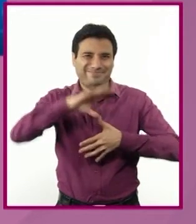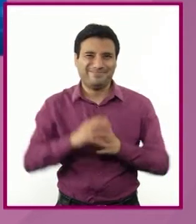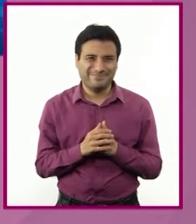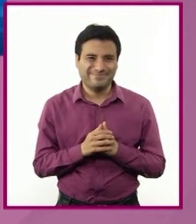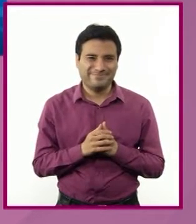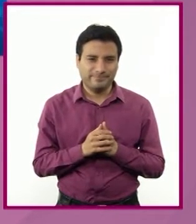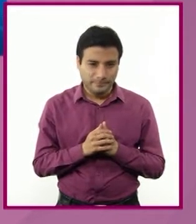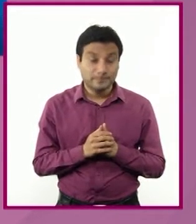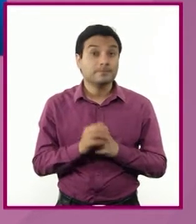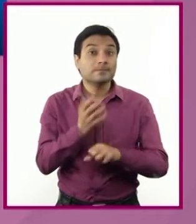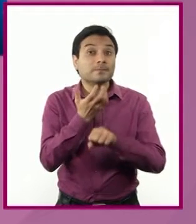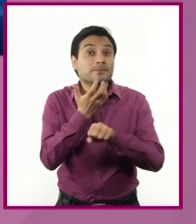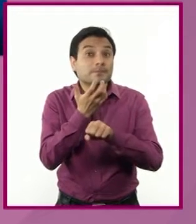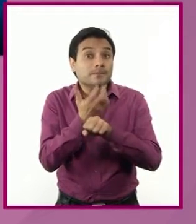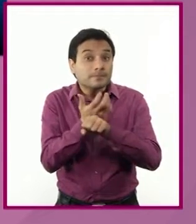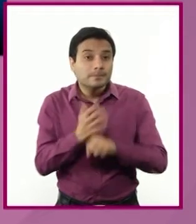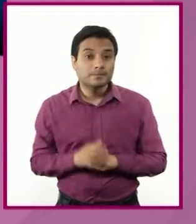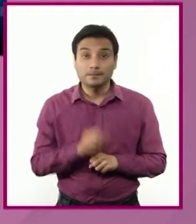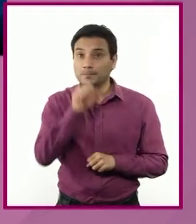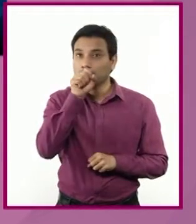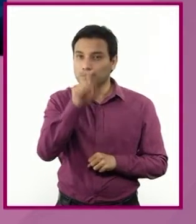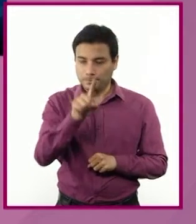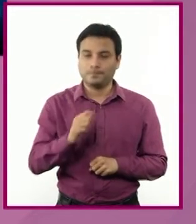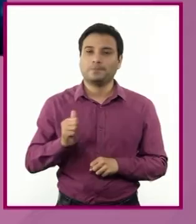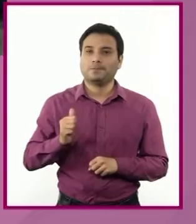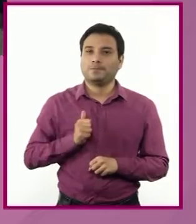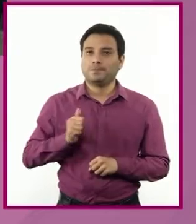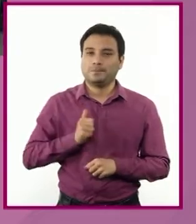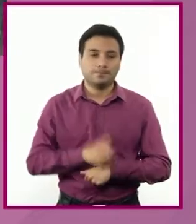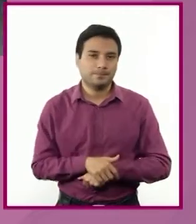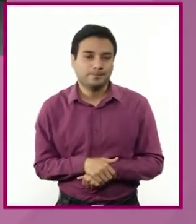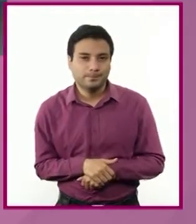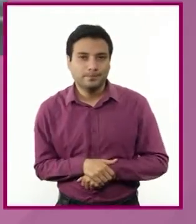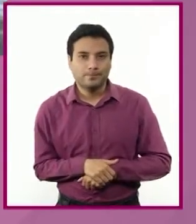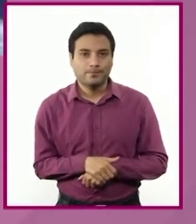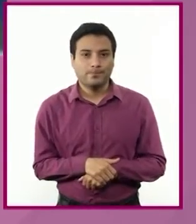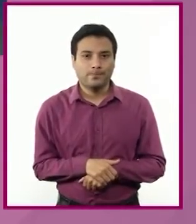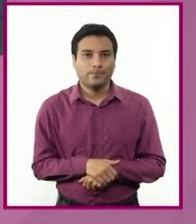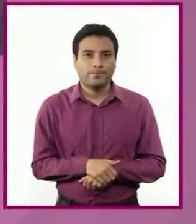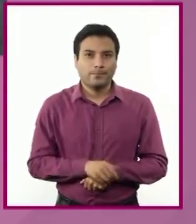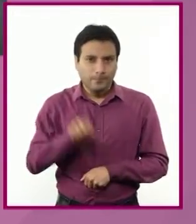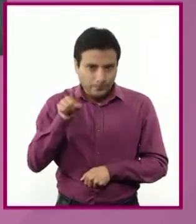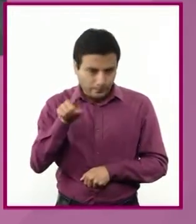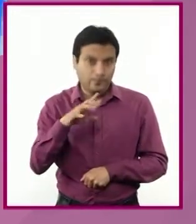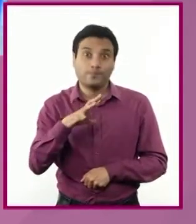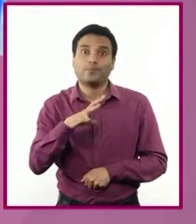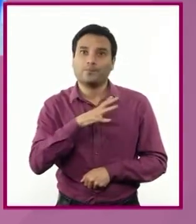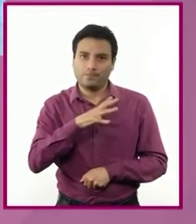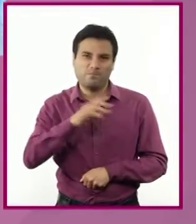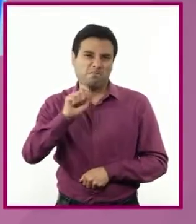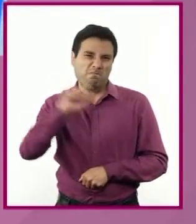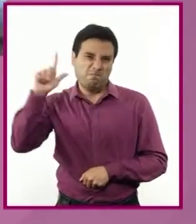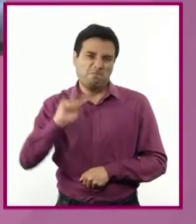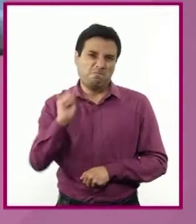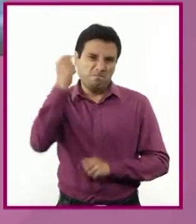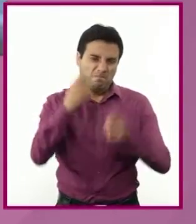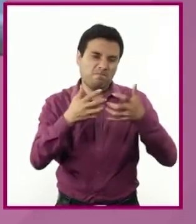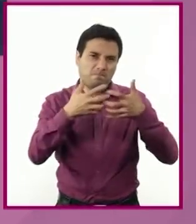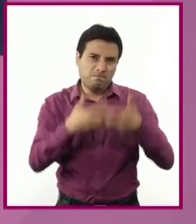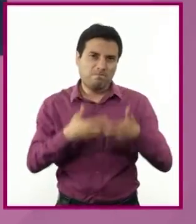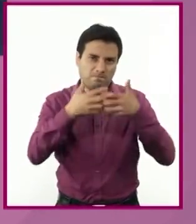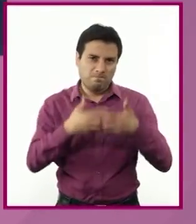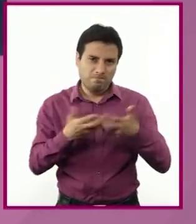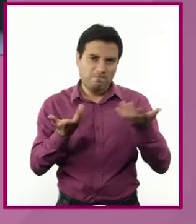el noreste de Estados Unidos de América y sureste de Canadá. Se caracteriza por un elevado desarrollo, tanto industrial como